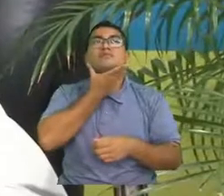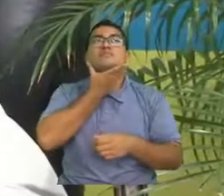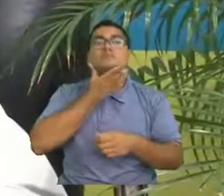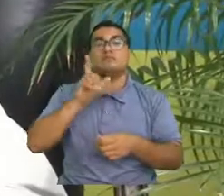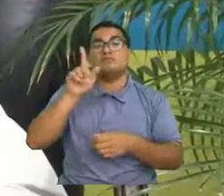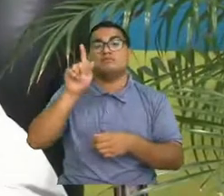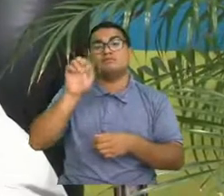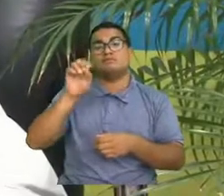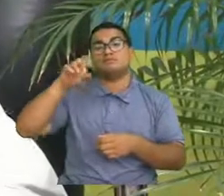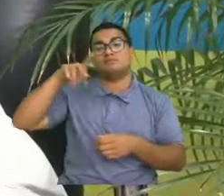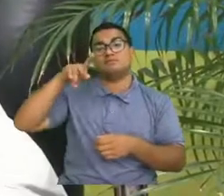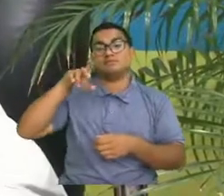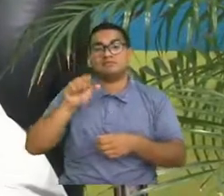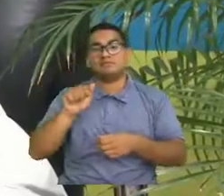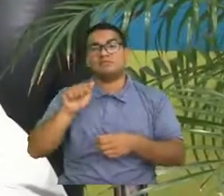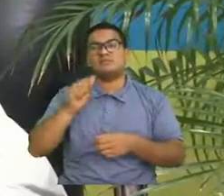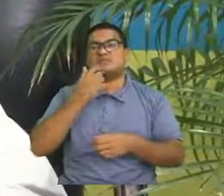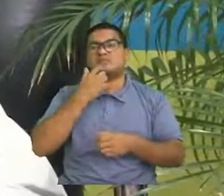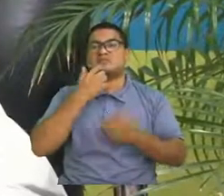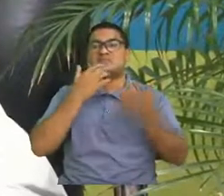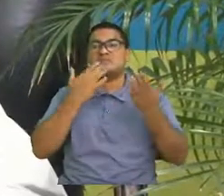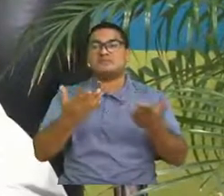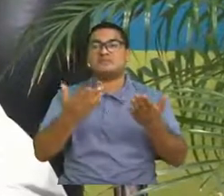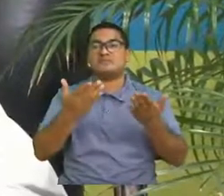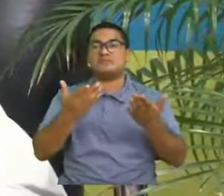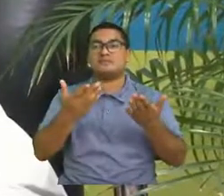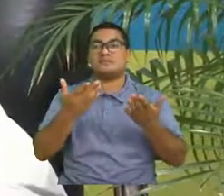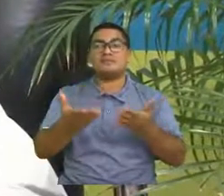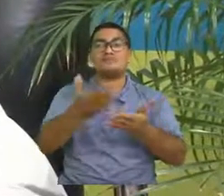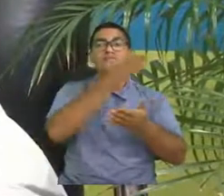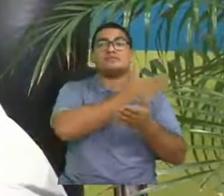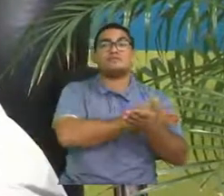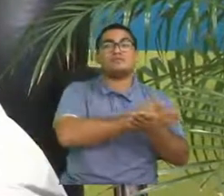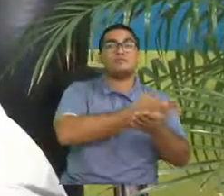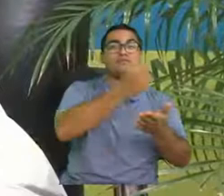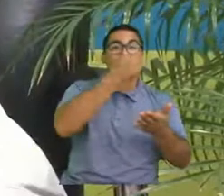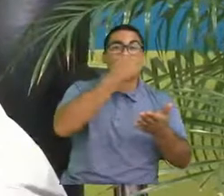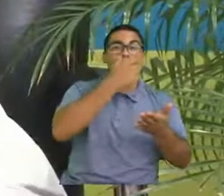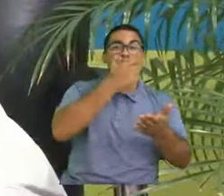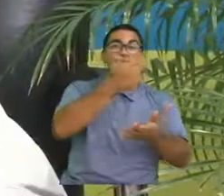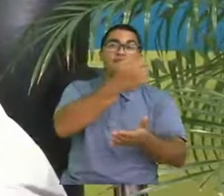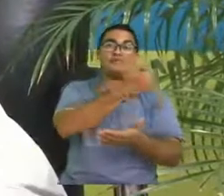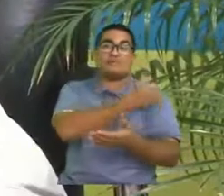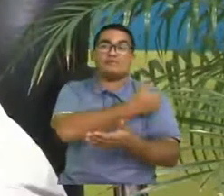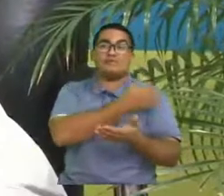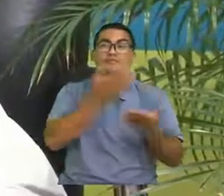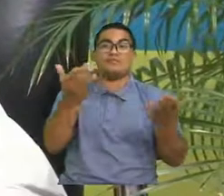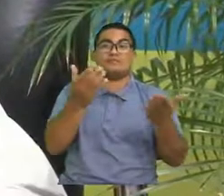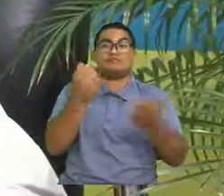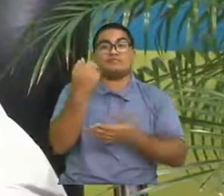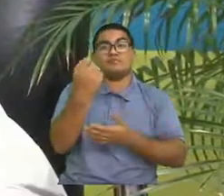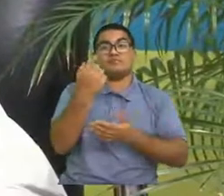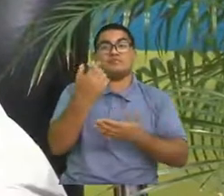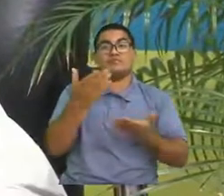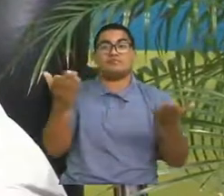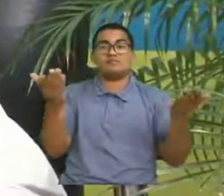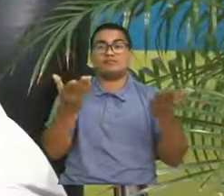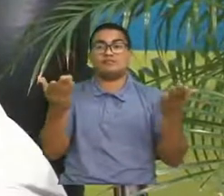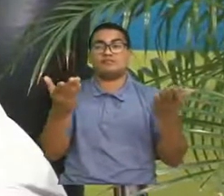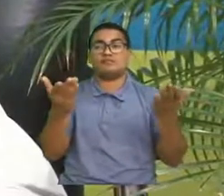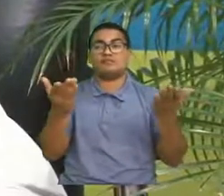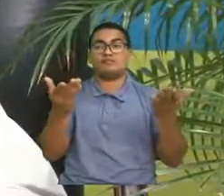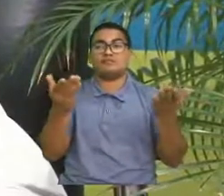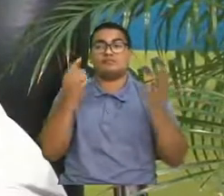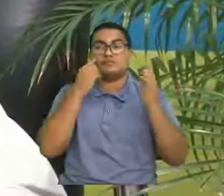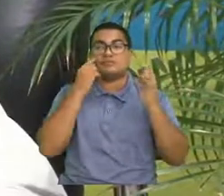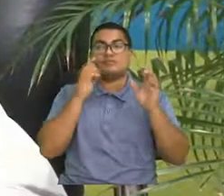sí. ¿Por qué sucede? Porque el niño quizás recibió solo una dosis de vacuna y no recibió la otra vacuna. ¿Cuál es esa, la que se previene la TOPA,